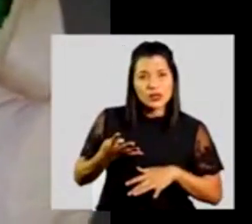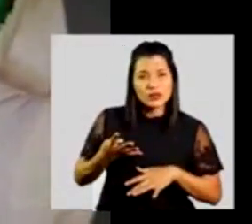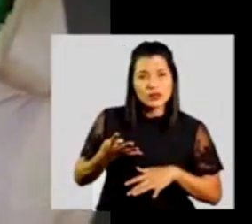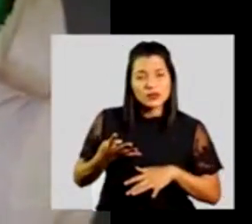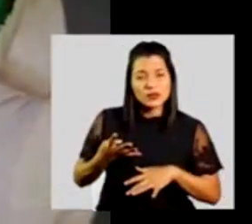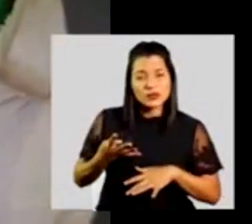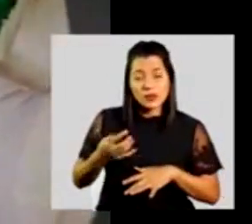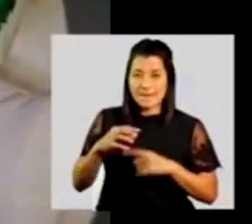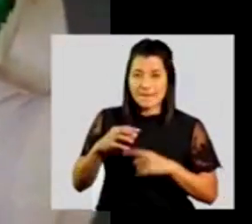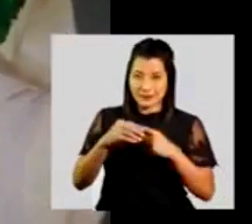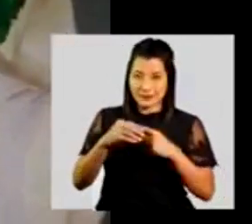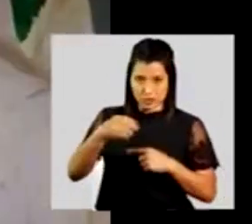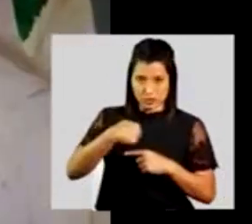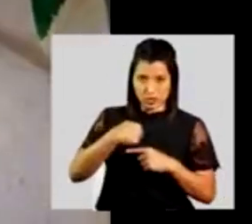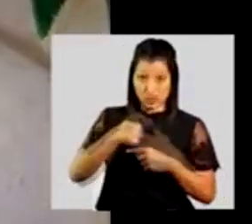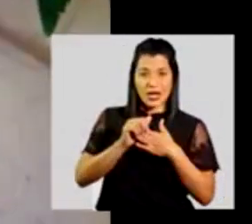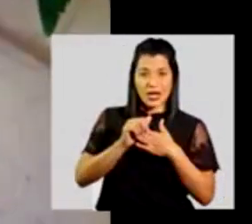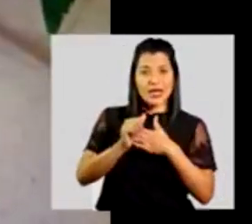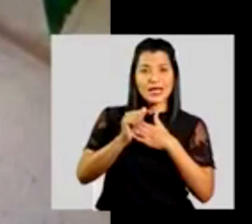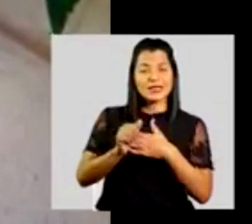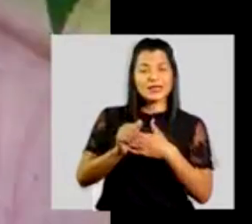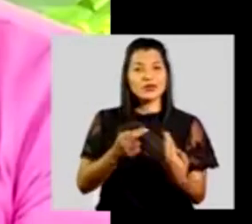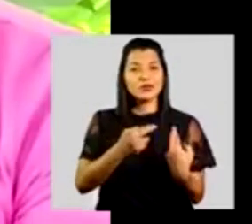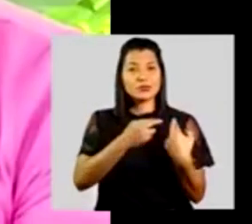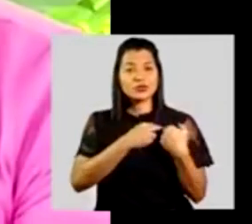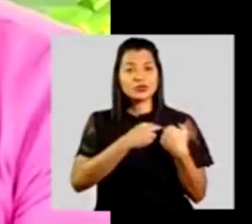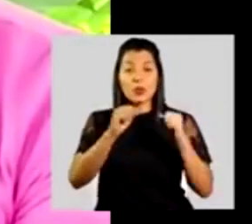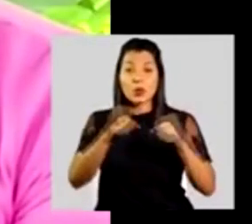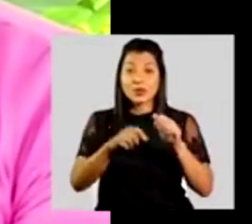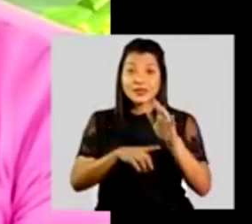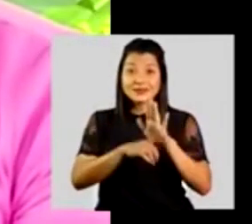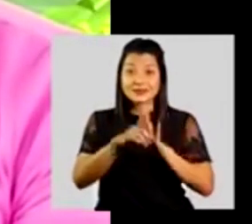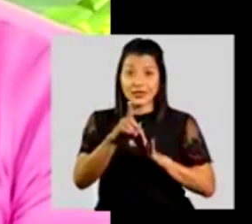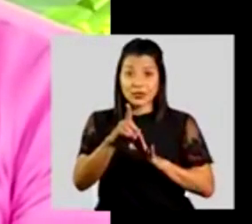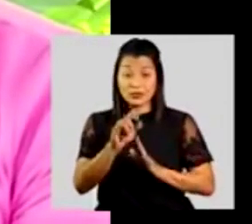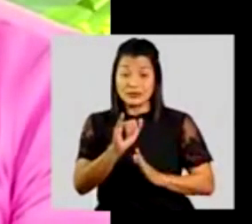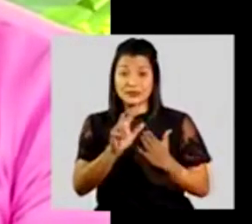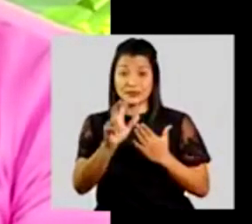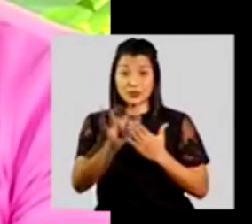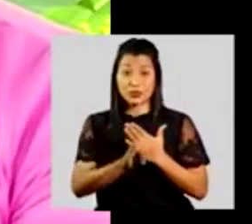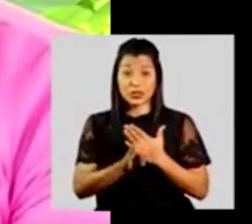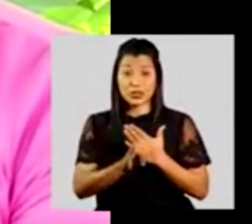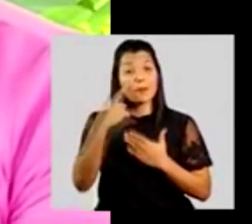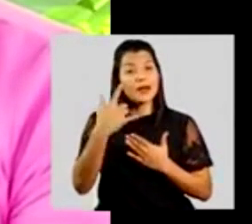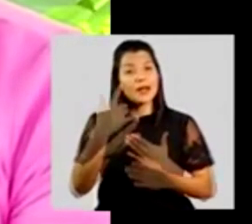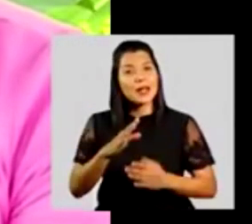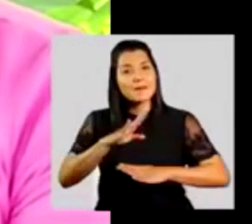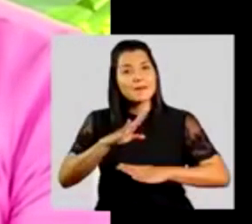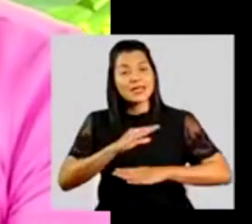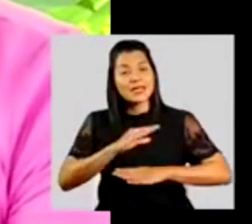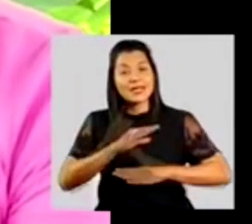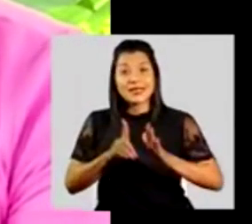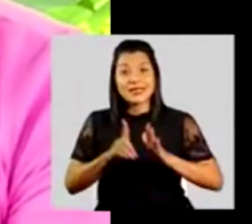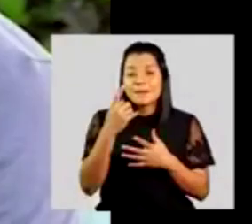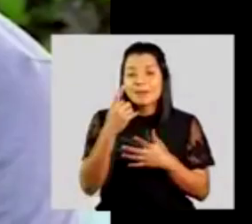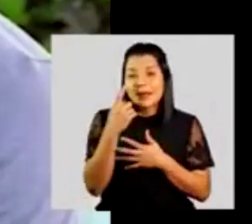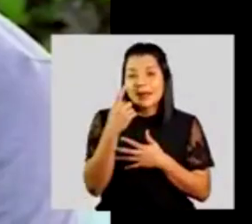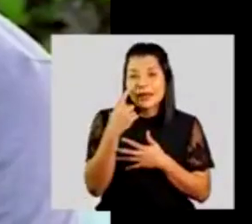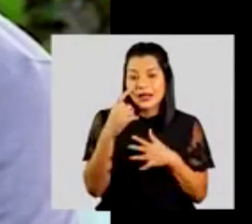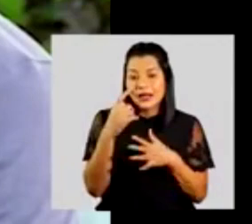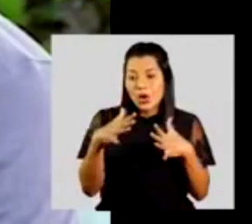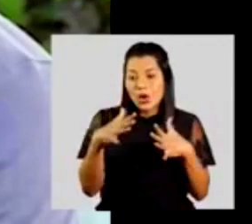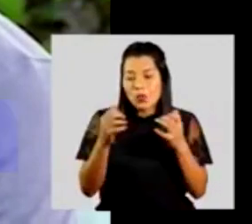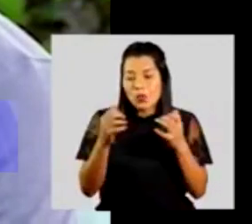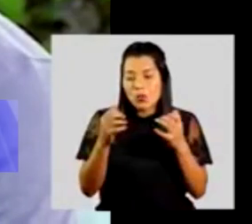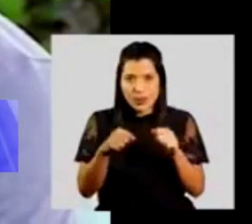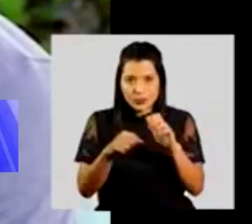principalmente yo, la cabeza encargada de desarrollar y sacar adelante ese proyecto para el bienestar y desarrollo de todas mis hermanas.